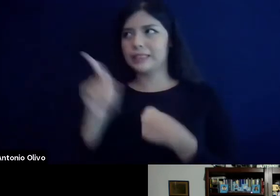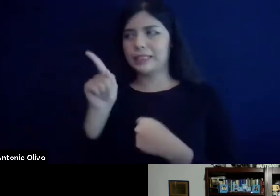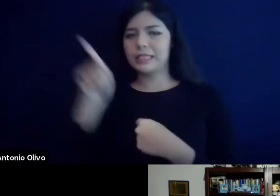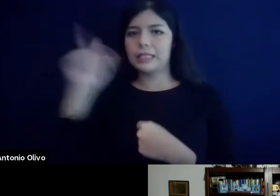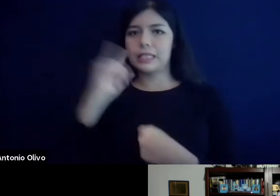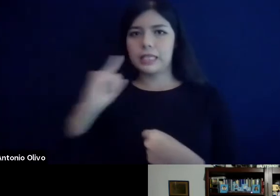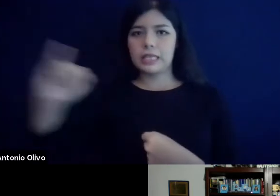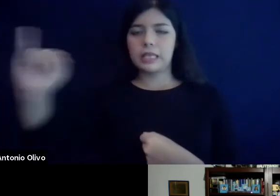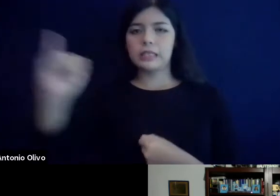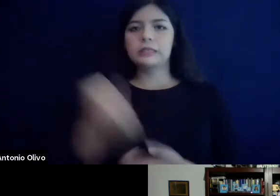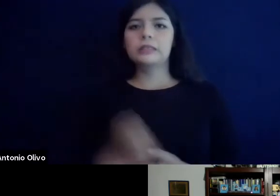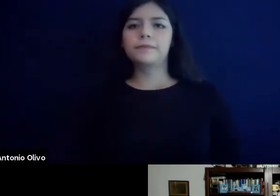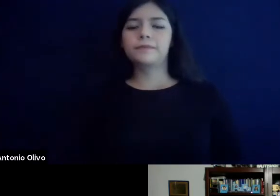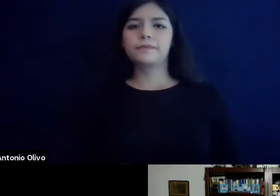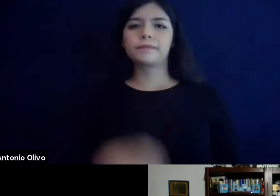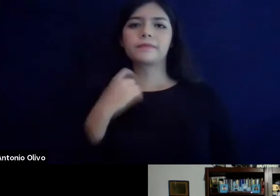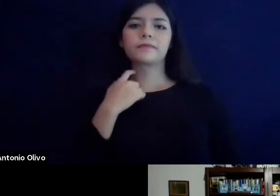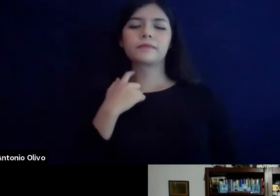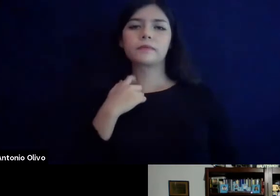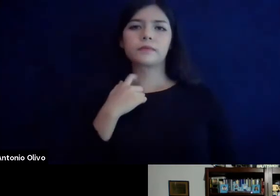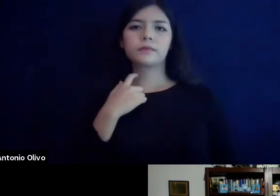el hecho de que yo